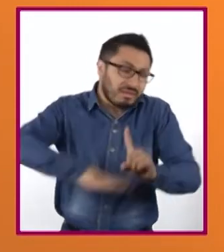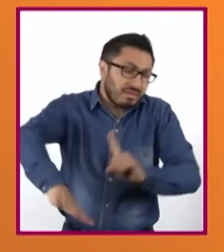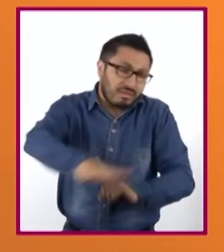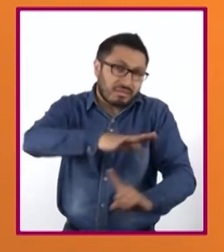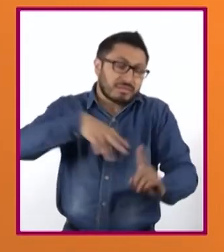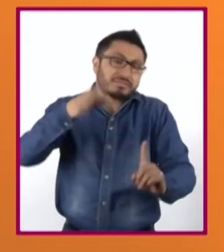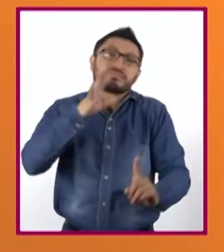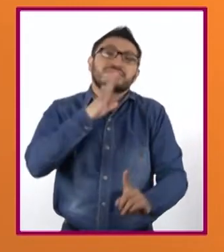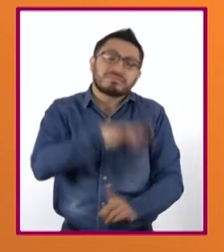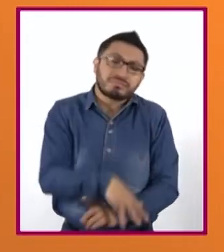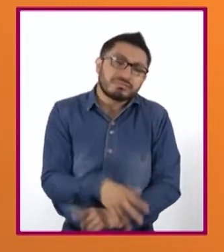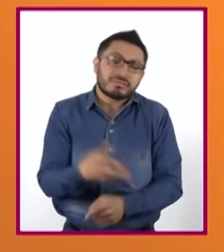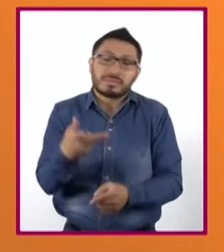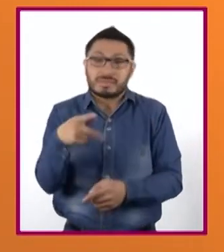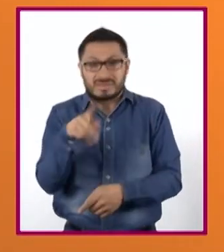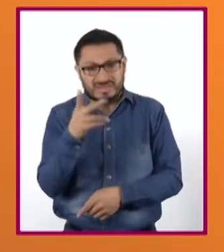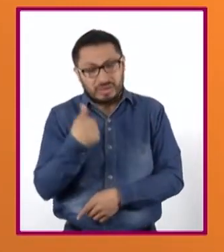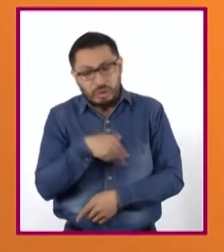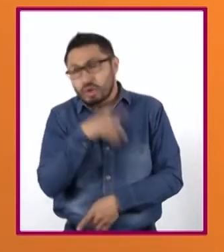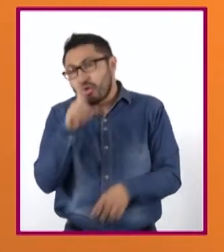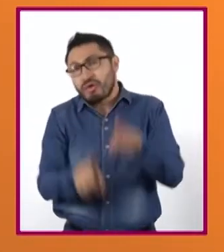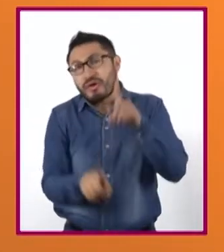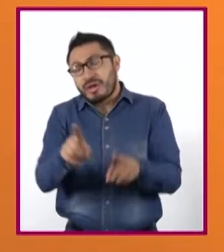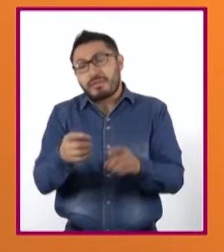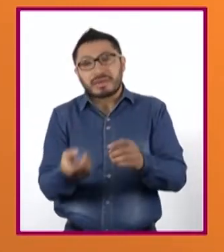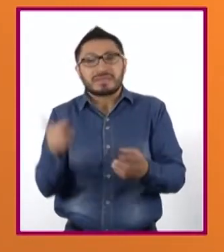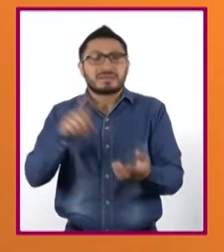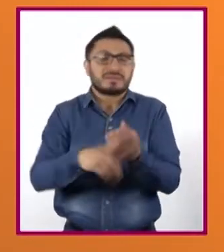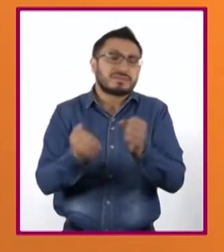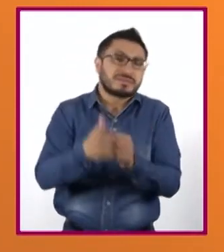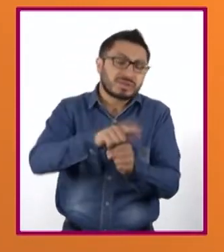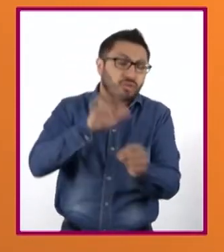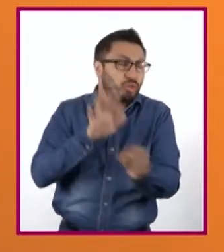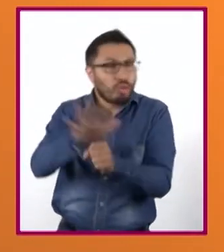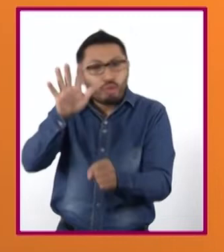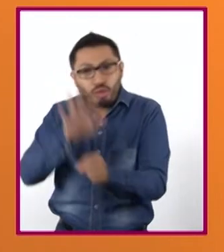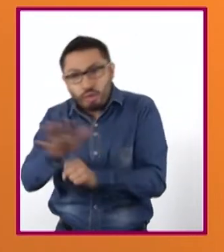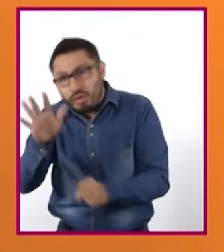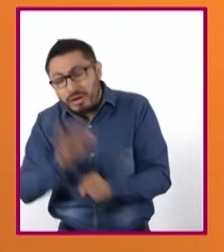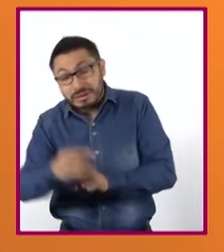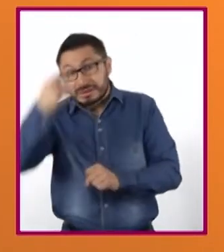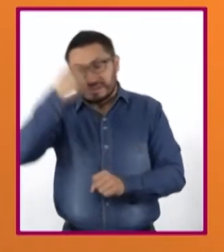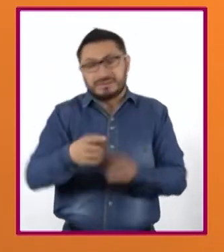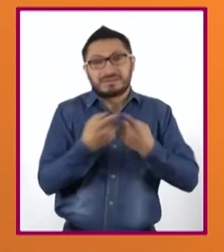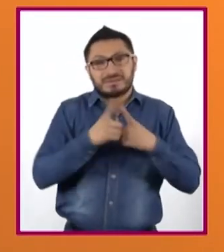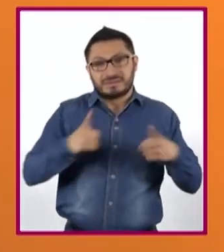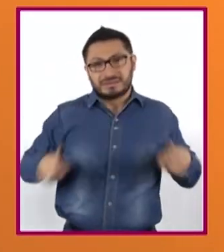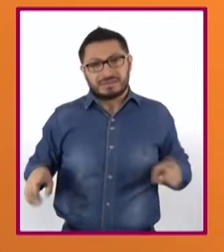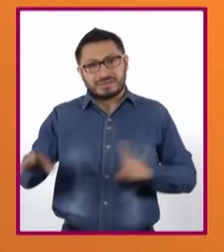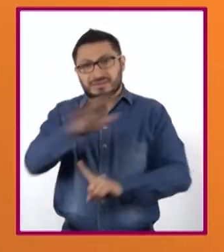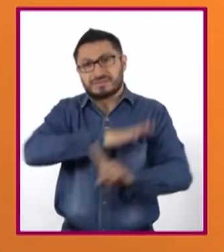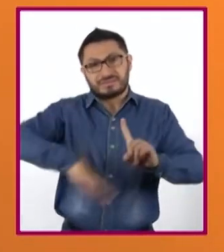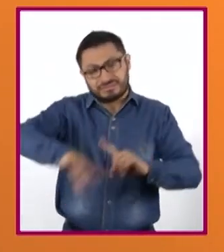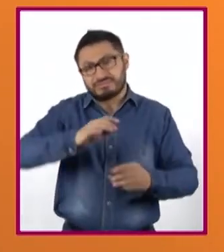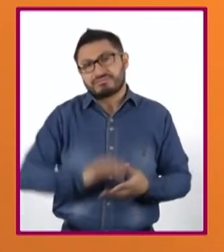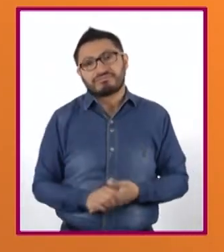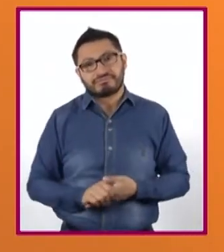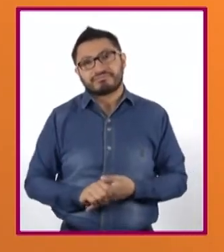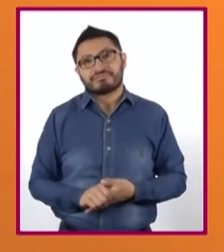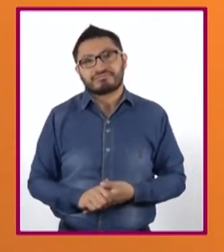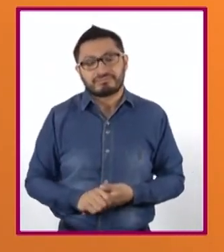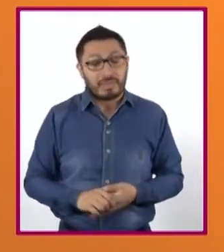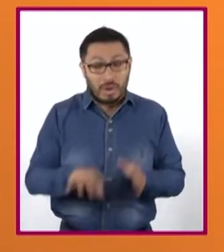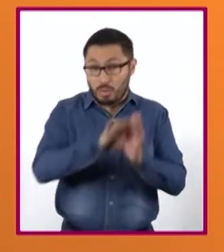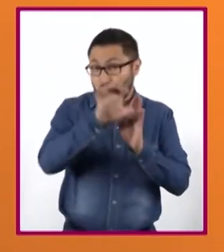ya saben, dependemos de otras personas y de la sociedad para podernos desarrollar en todos los ámbitos. Hay,